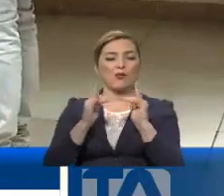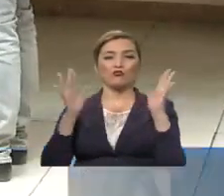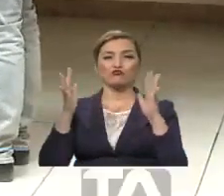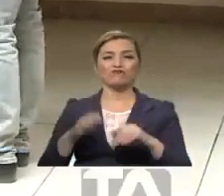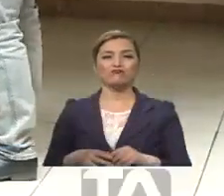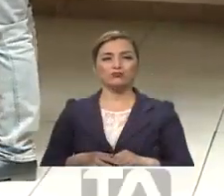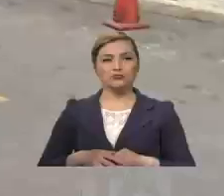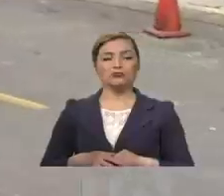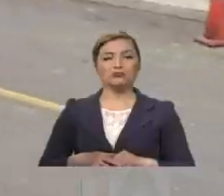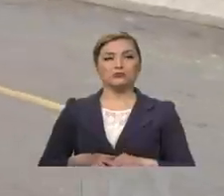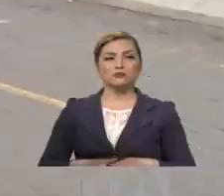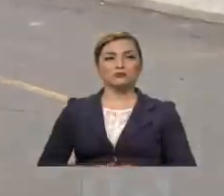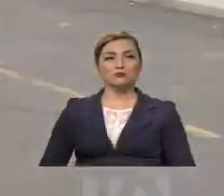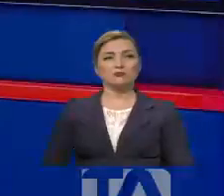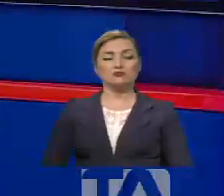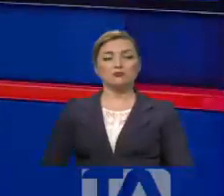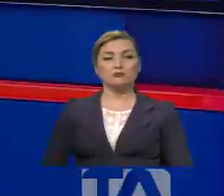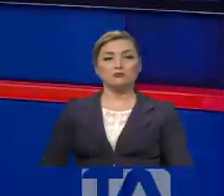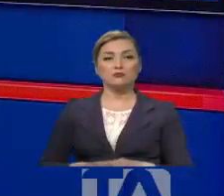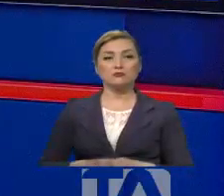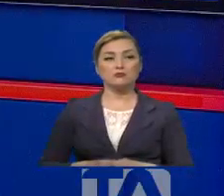Quito, Paul Coello, 24 horas.